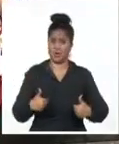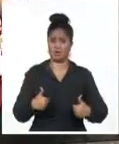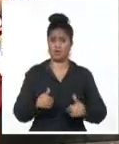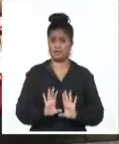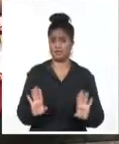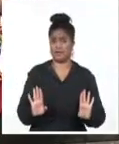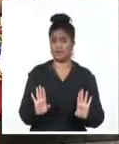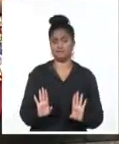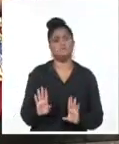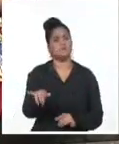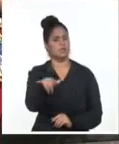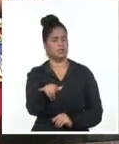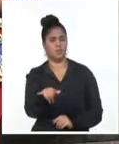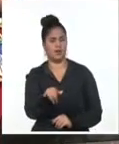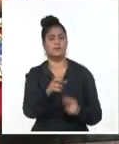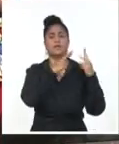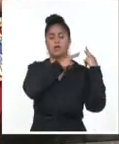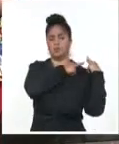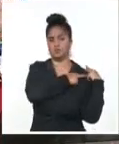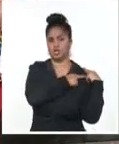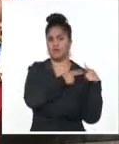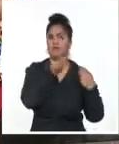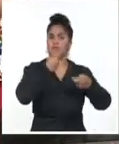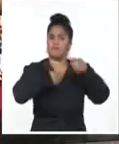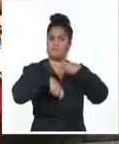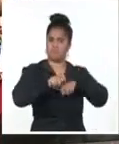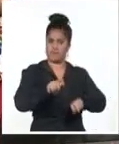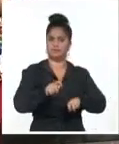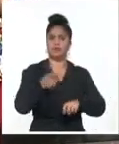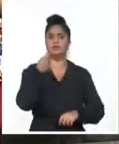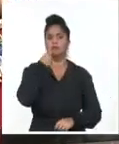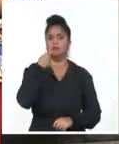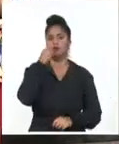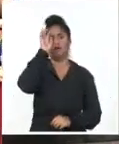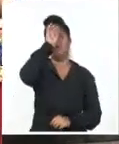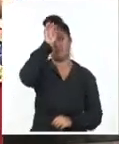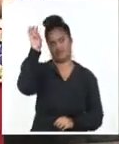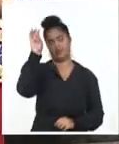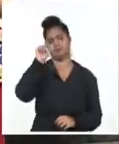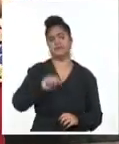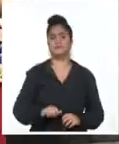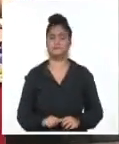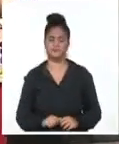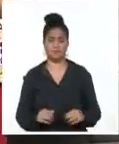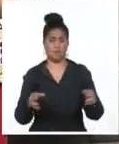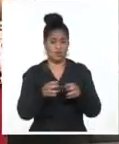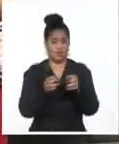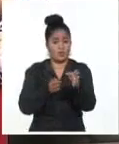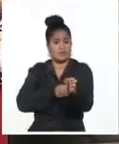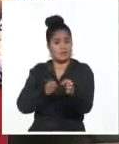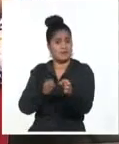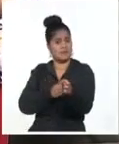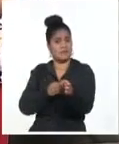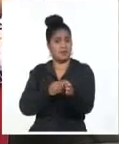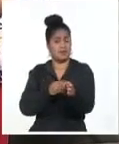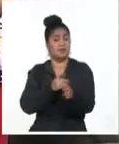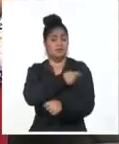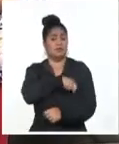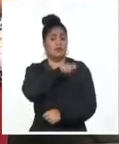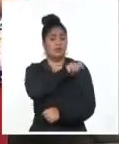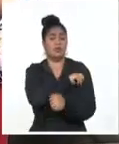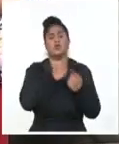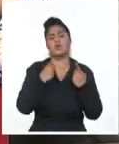tan sensible destapa los vicios de algunos, nunca todos, y las conductas que son reprochables cuando se ponen recursos